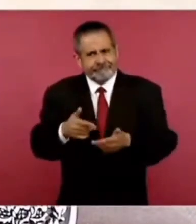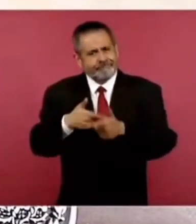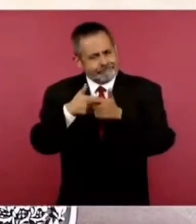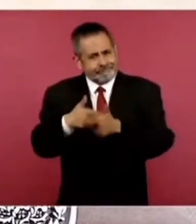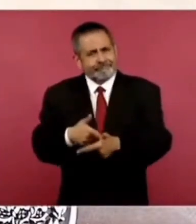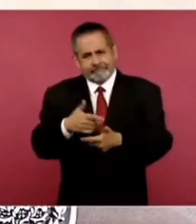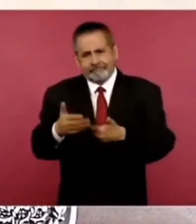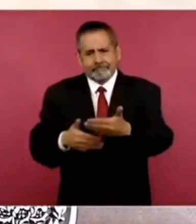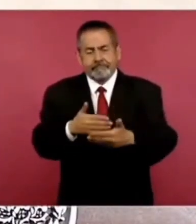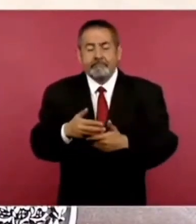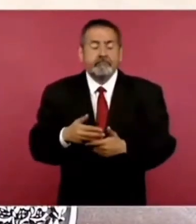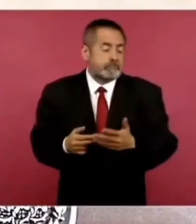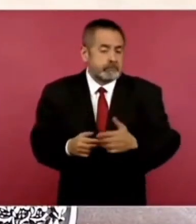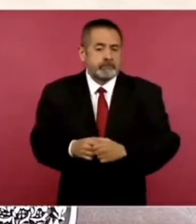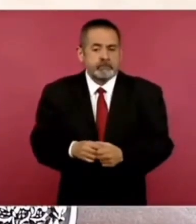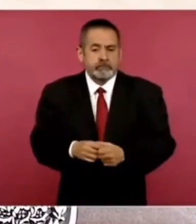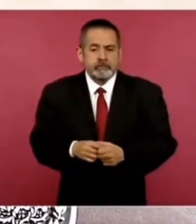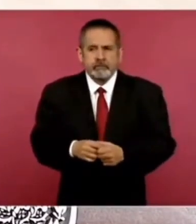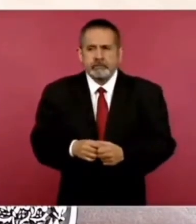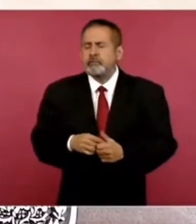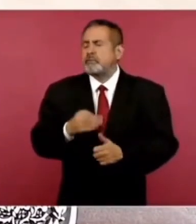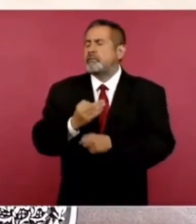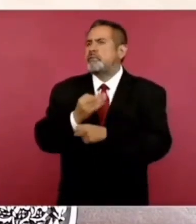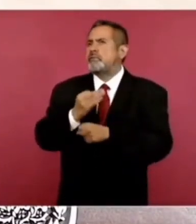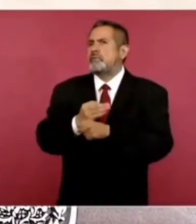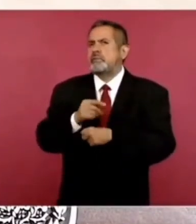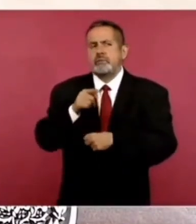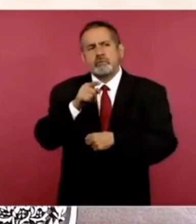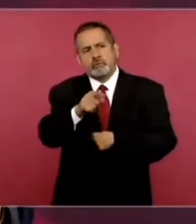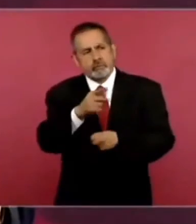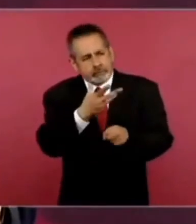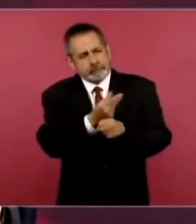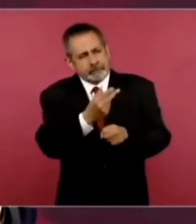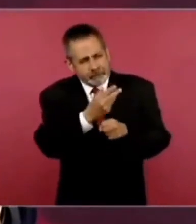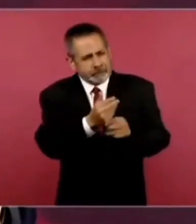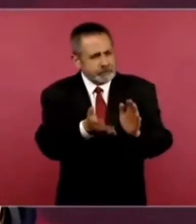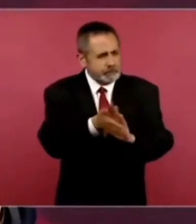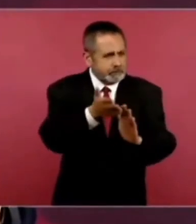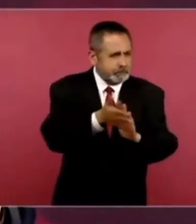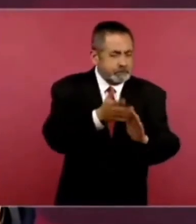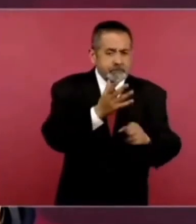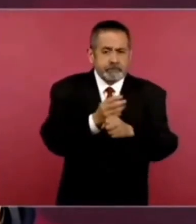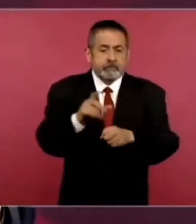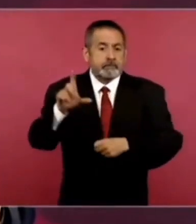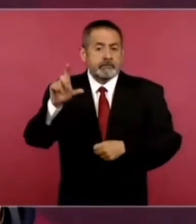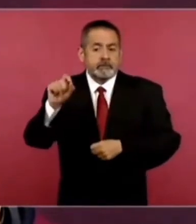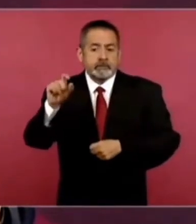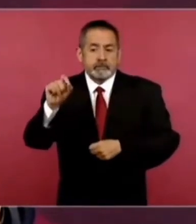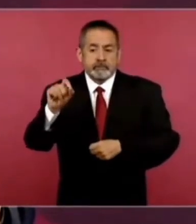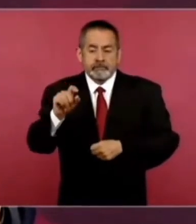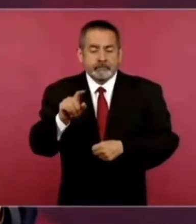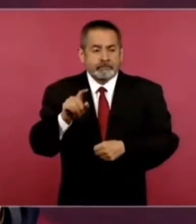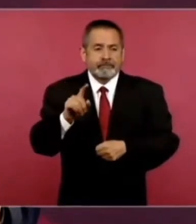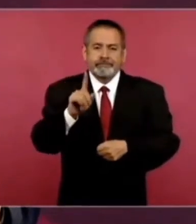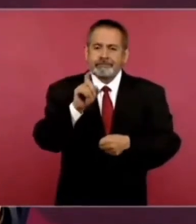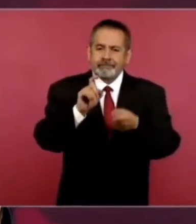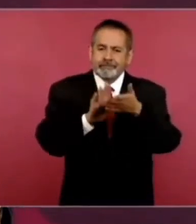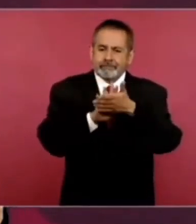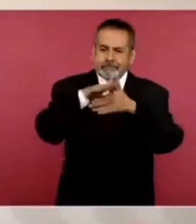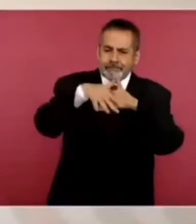continuarse. Se están rehabilitando 20 hidroeléctricas